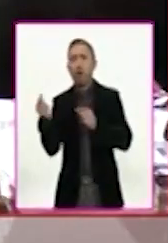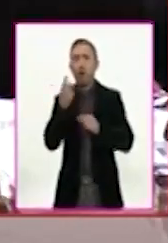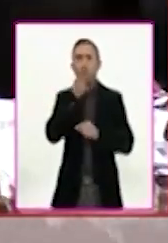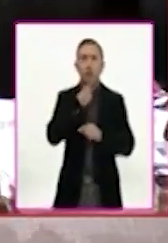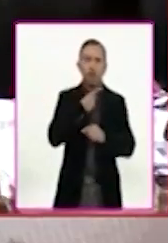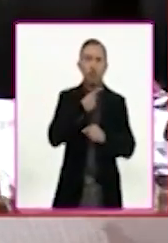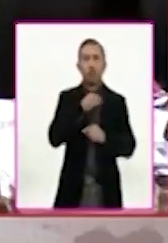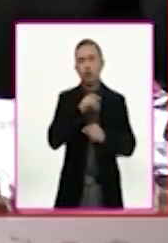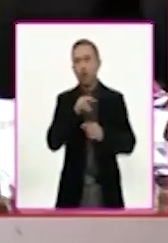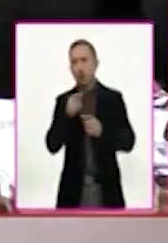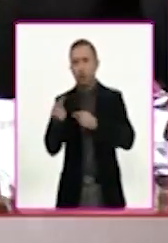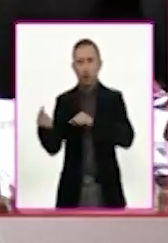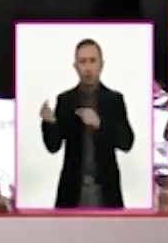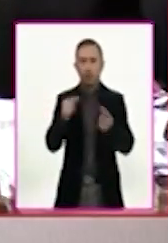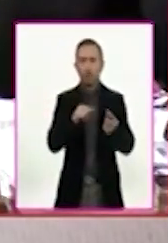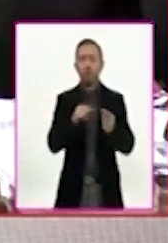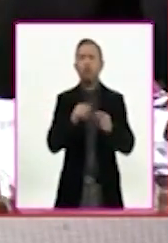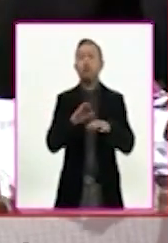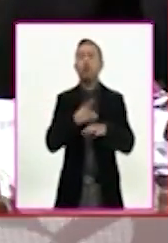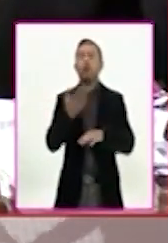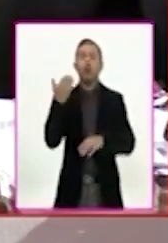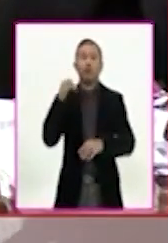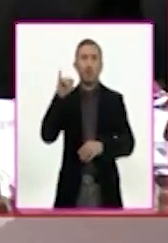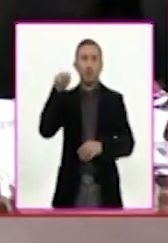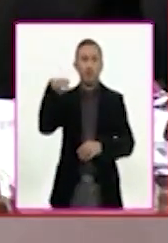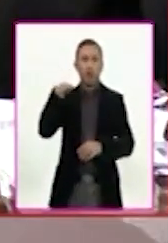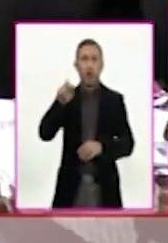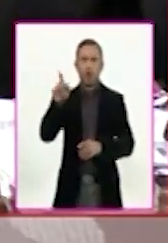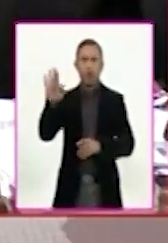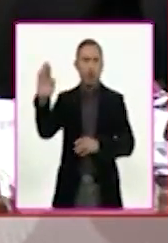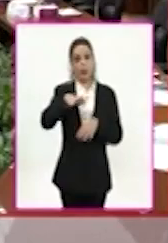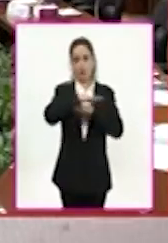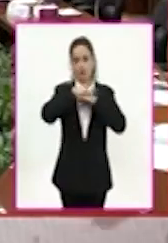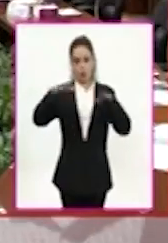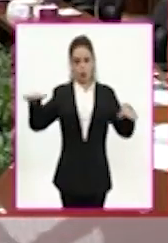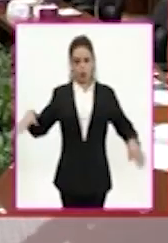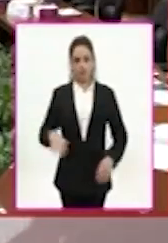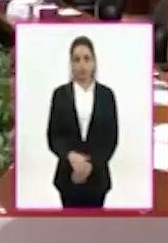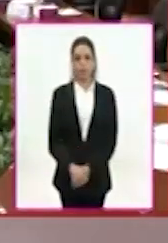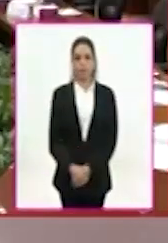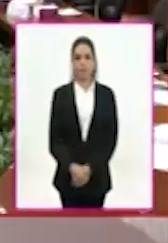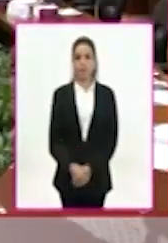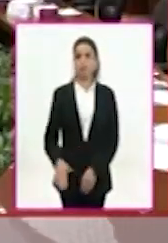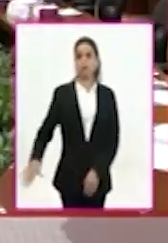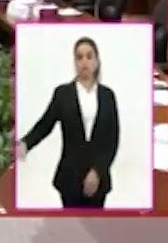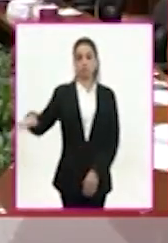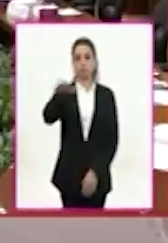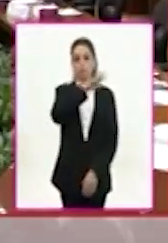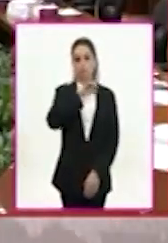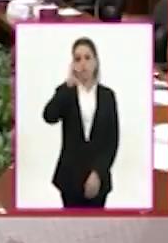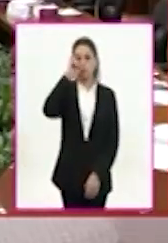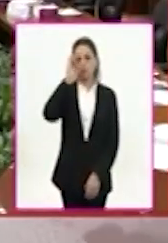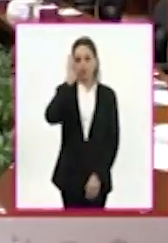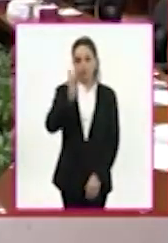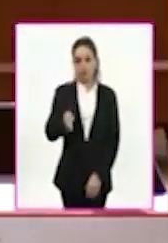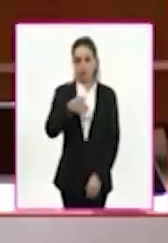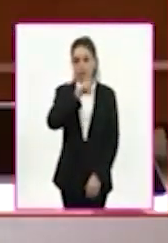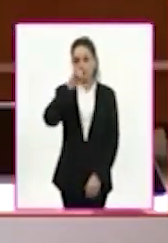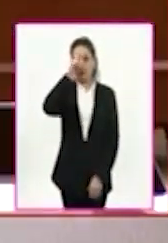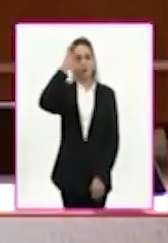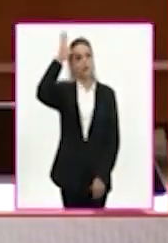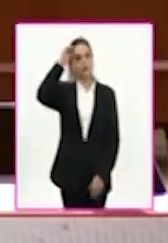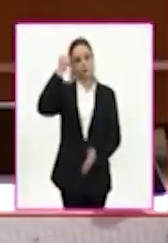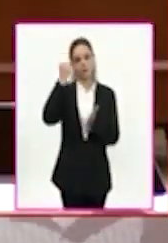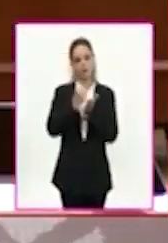estamos discutiendo en algún sentido el futuro de organismos que son vitales para la democracia. Uh-huh.